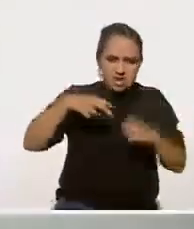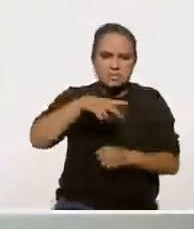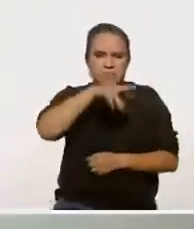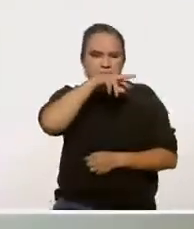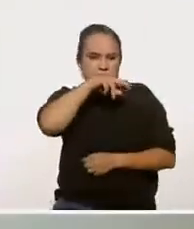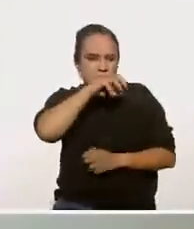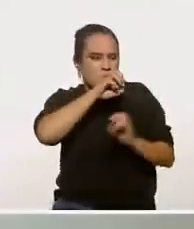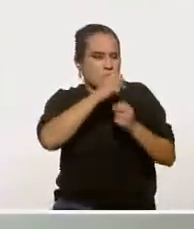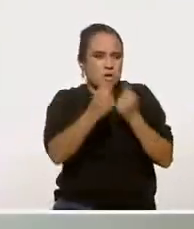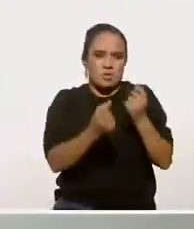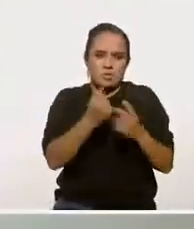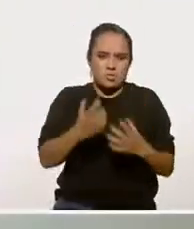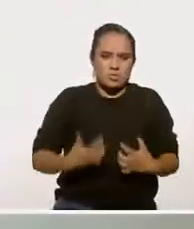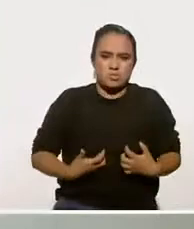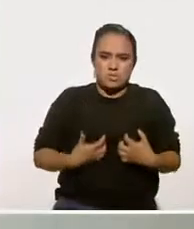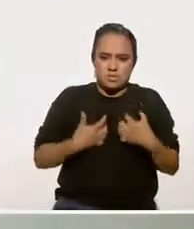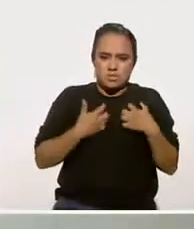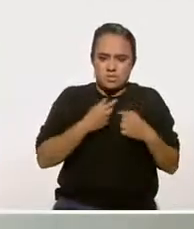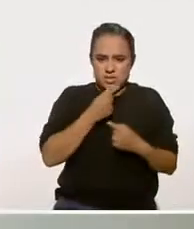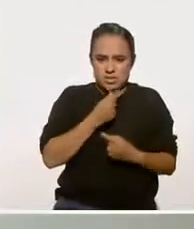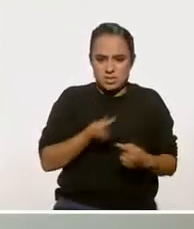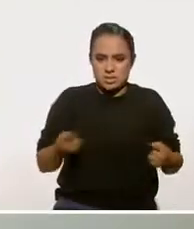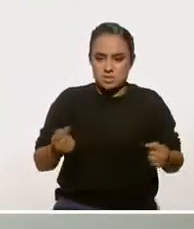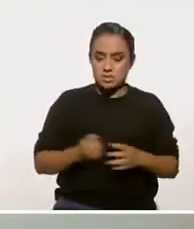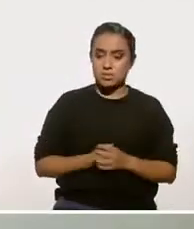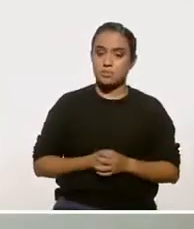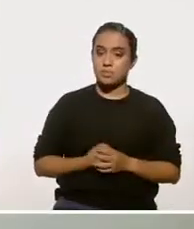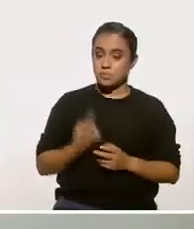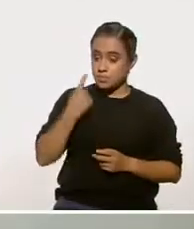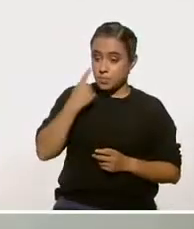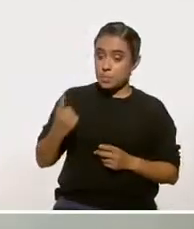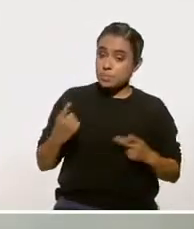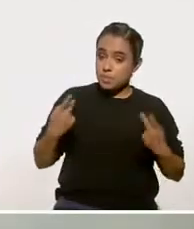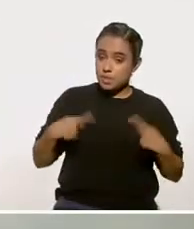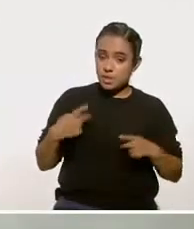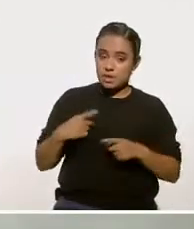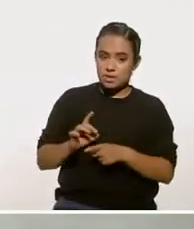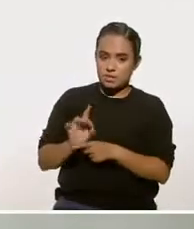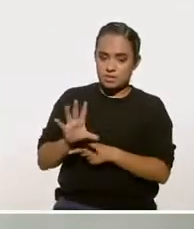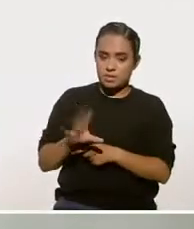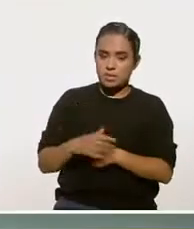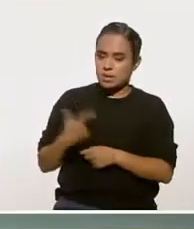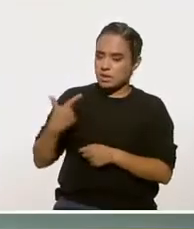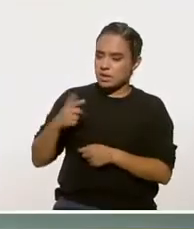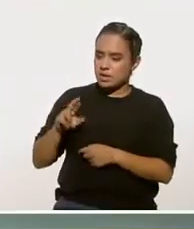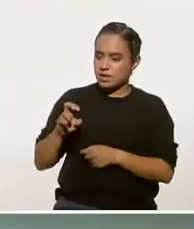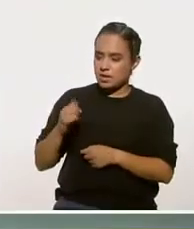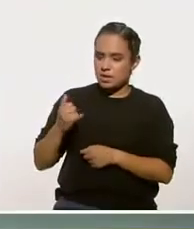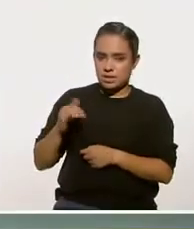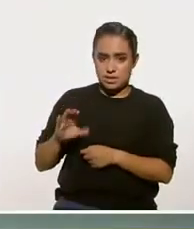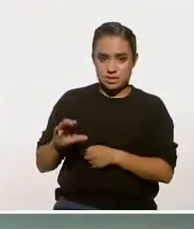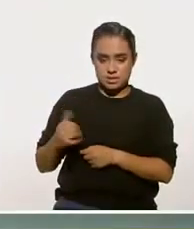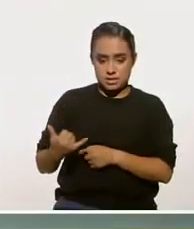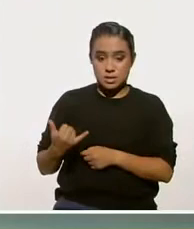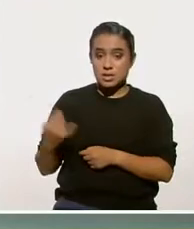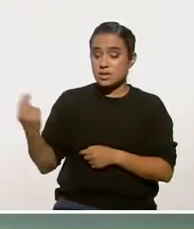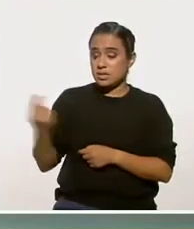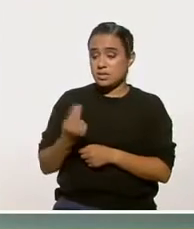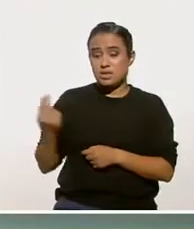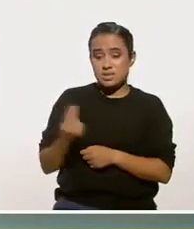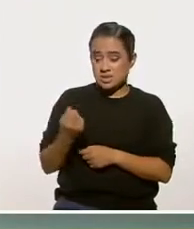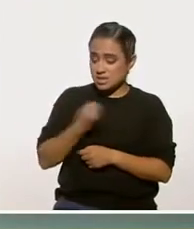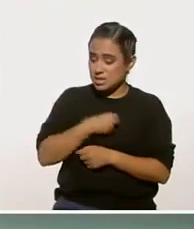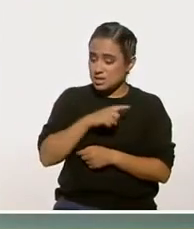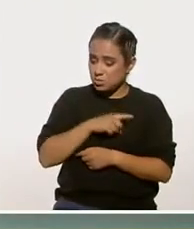que sienten los niños. Buenísimo. Sale. Miren, el público nos dice, Gracie García, es necesario subsanar la